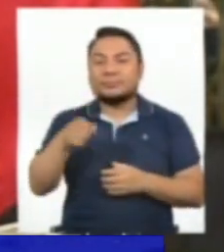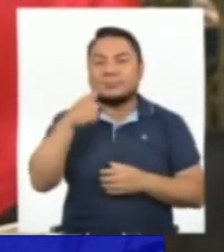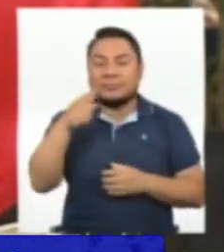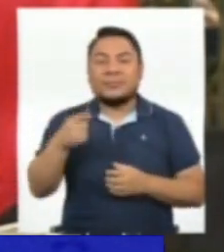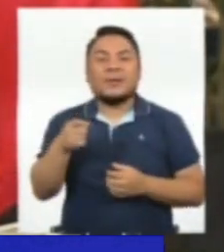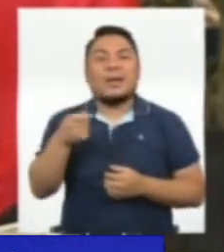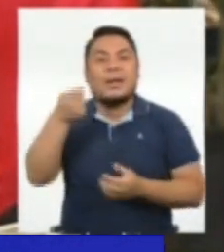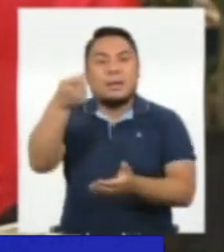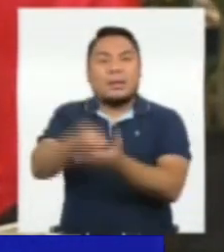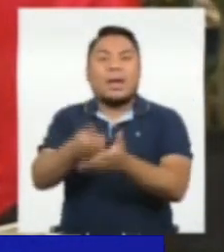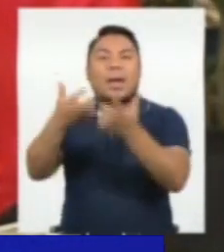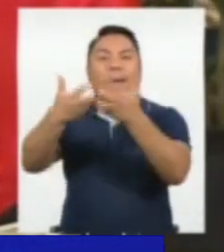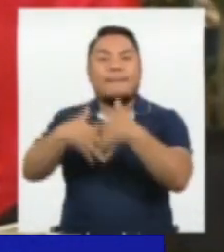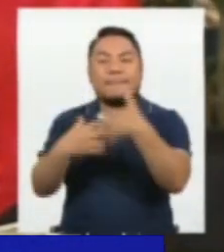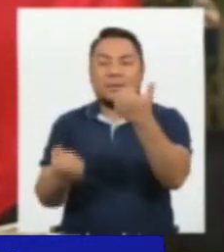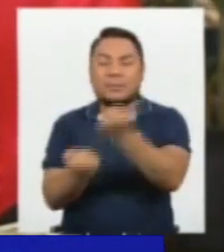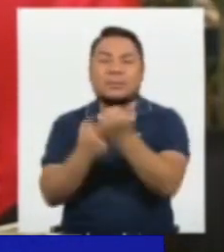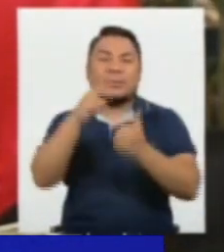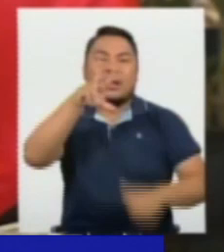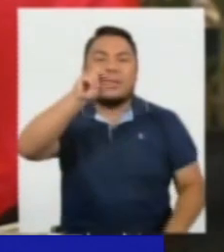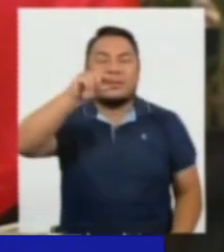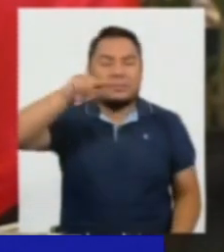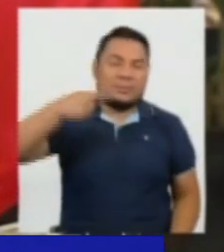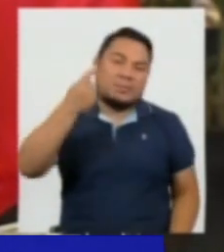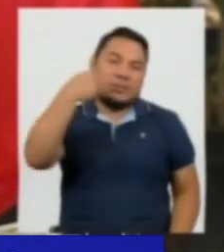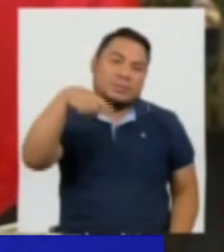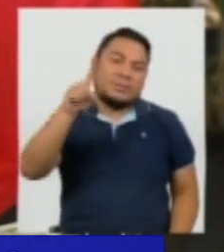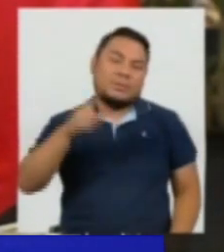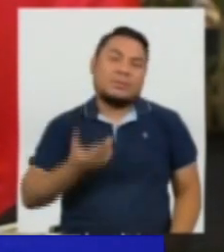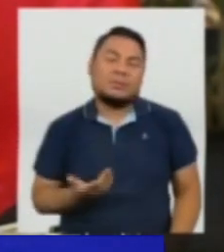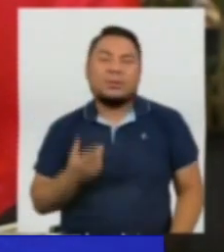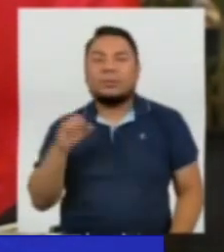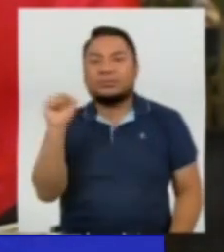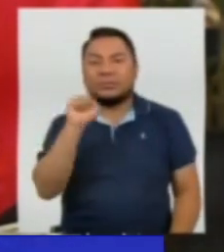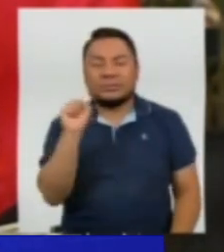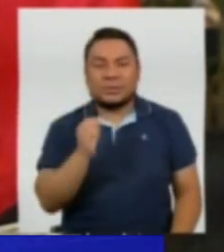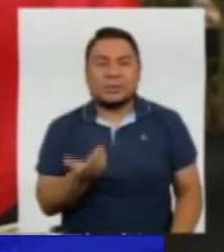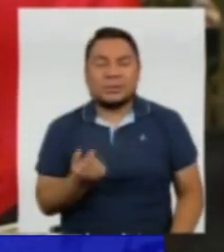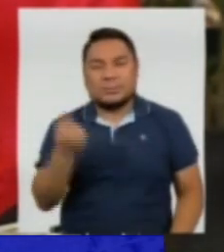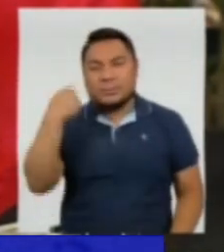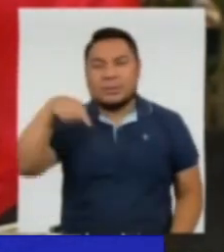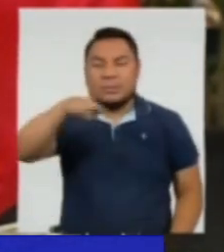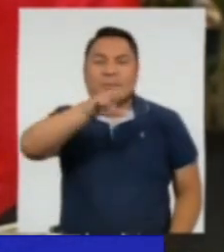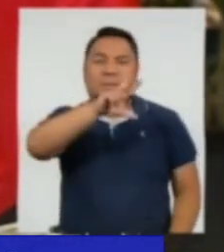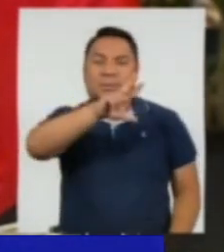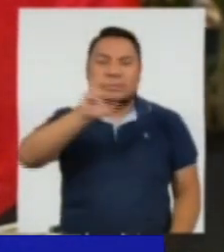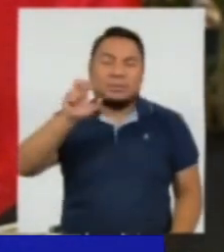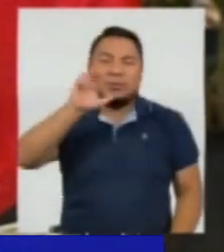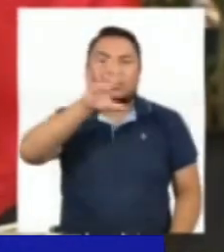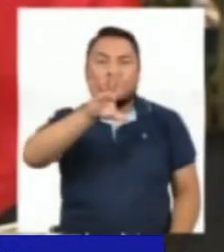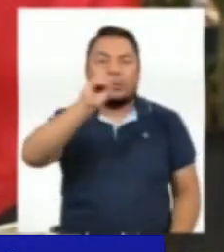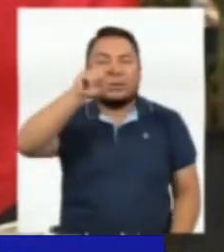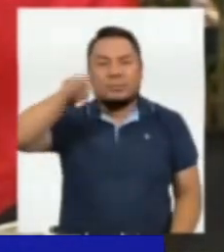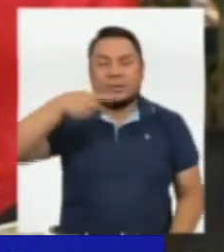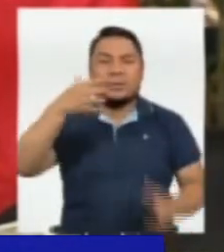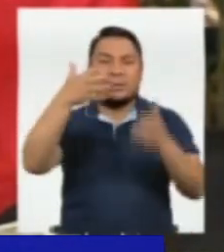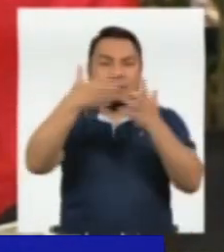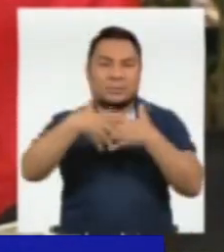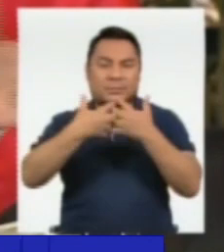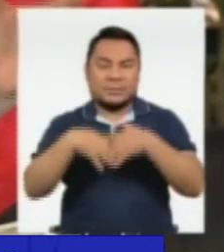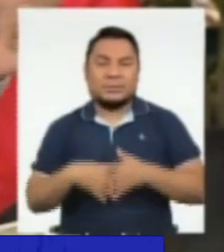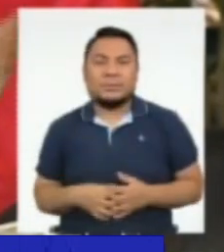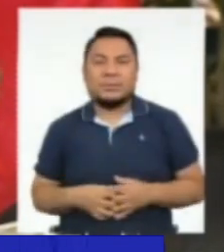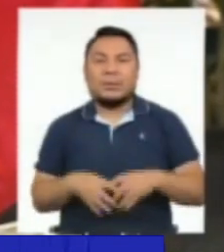respaldo de 30 mil millones de soles para 350 mil empresas.